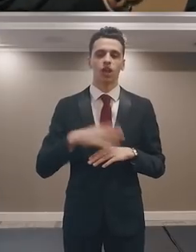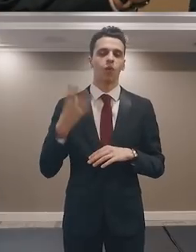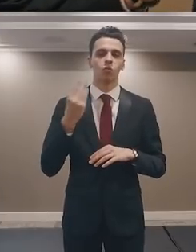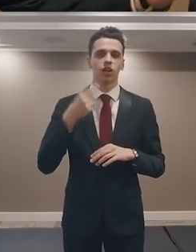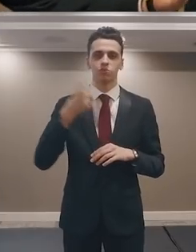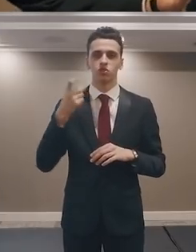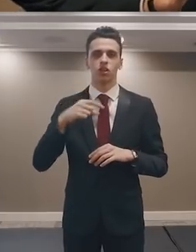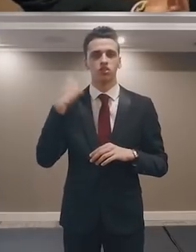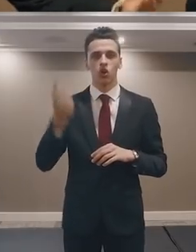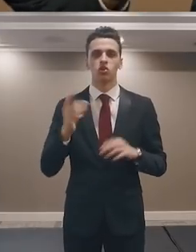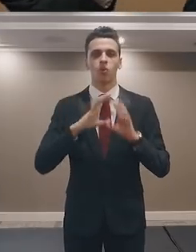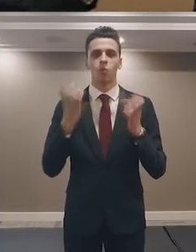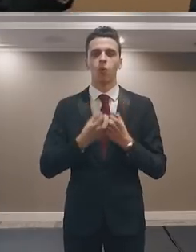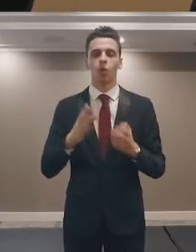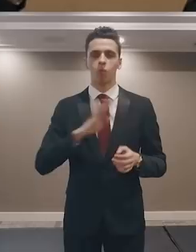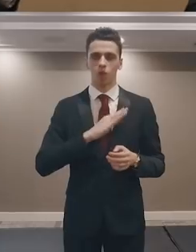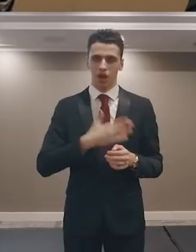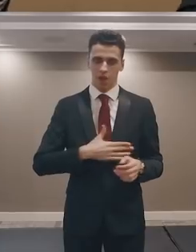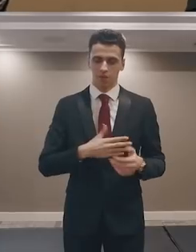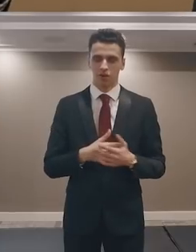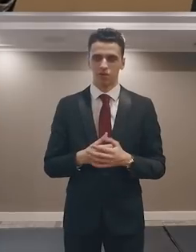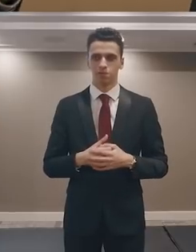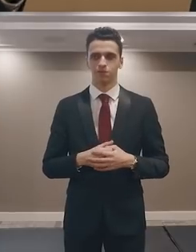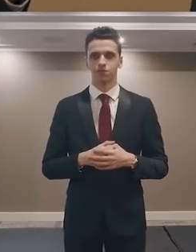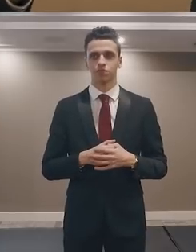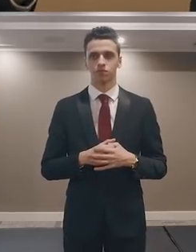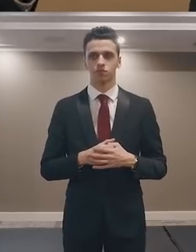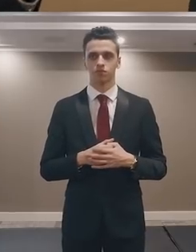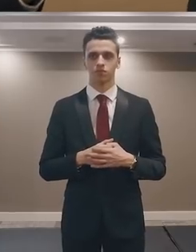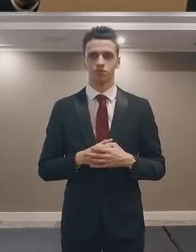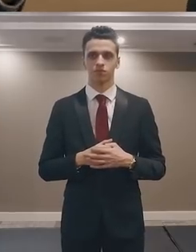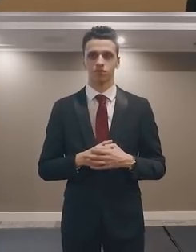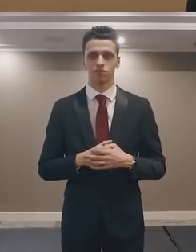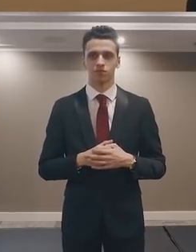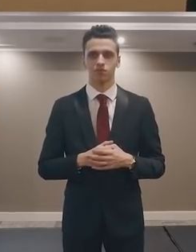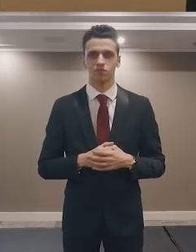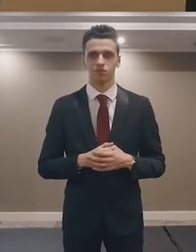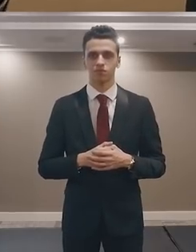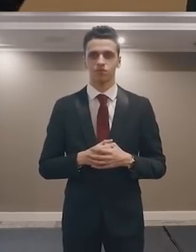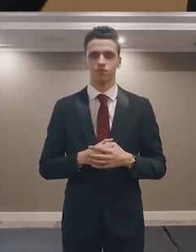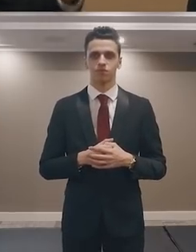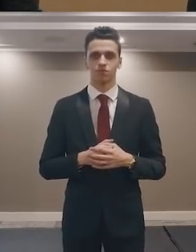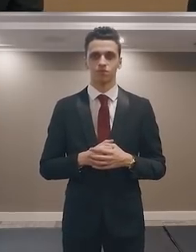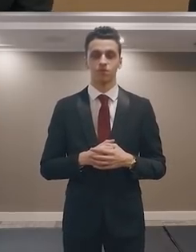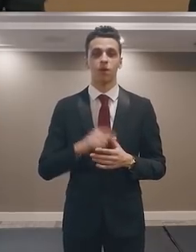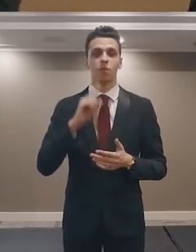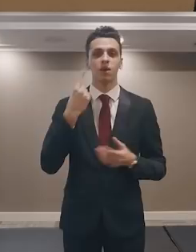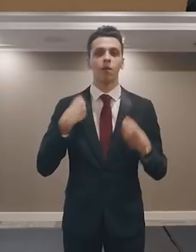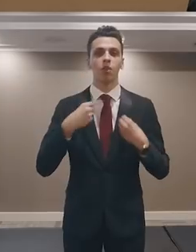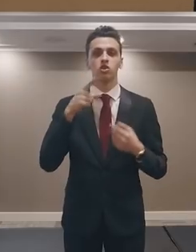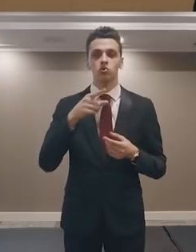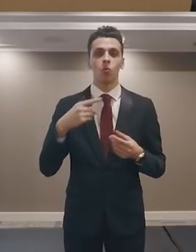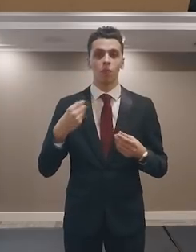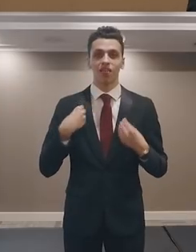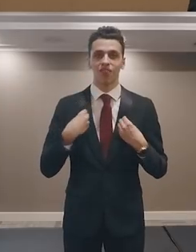pim pam y por brillante en mi vida cuando fue el primero haya experimentado unas cuantas veces vas a mirar a la izquierda lo que quieres pedir y no a la derecha